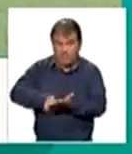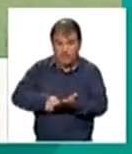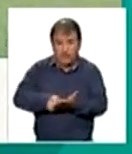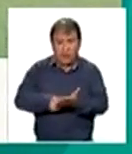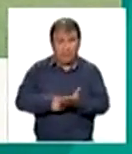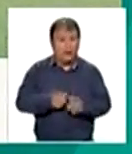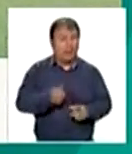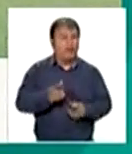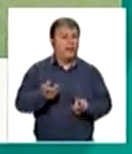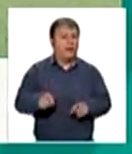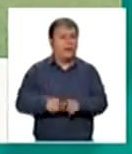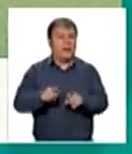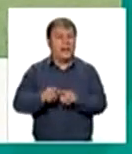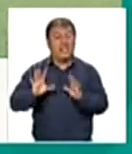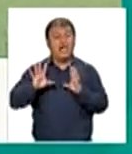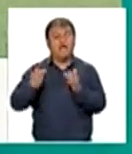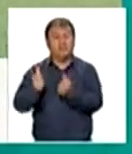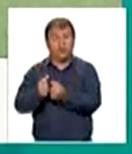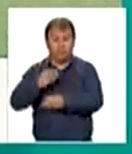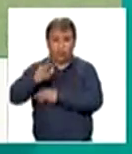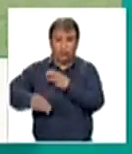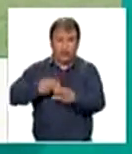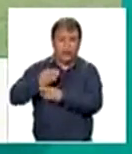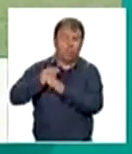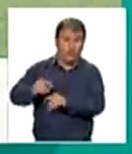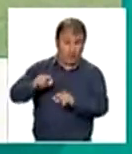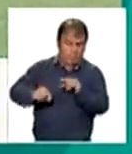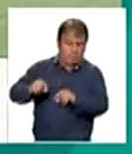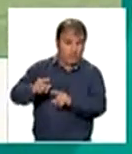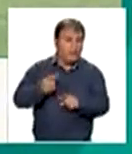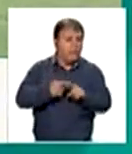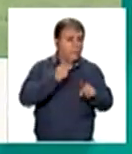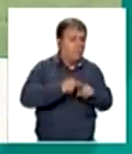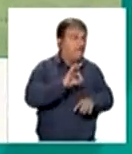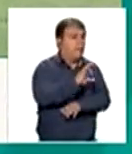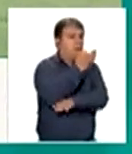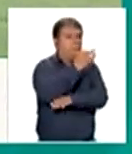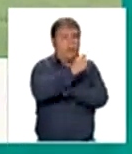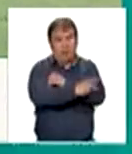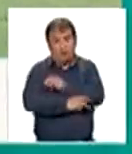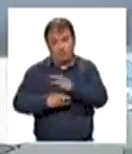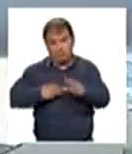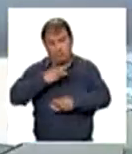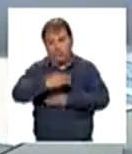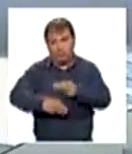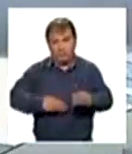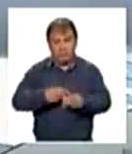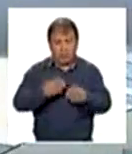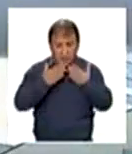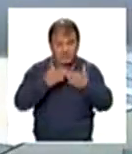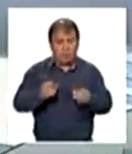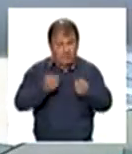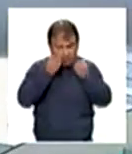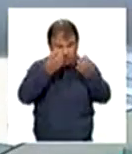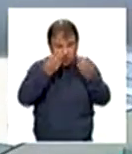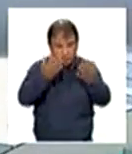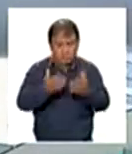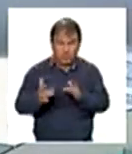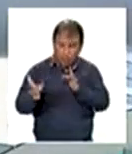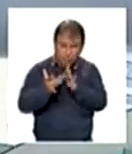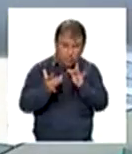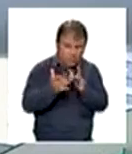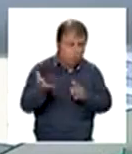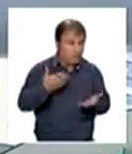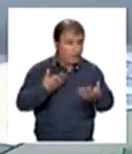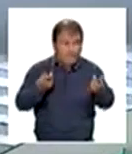la misma WADA o la Asociación Mundial de Antidopaje con las diversas federaciones del mundo. Gerson, te agradecemos la información. Por favor, comunícate con nosotros si es que